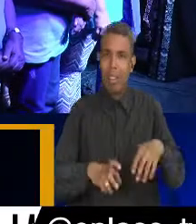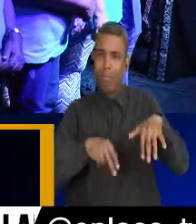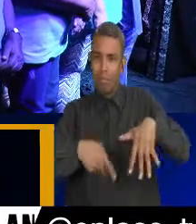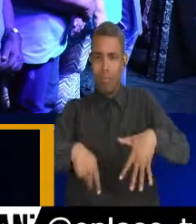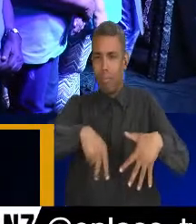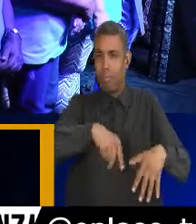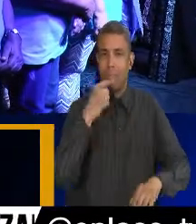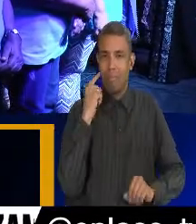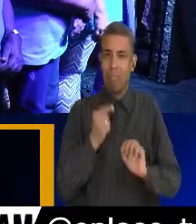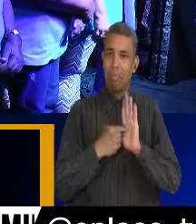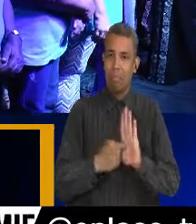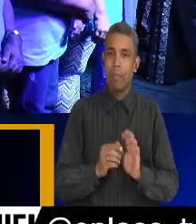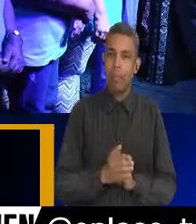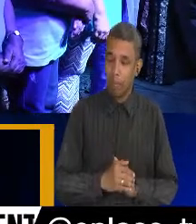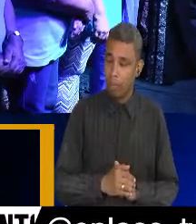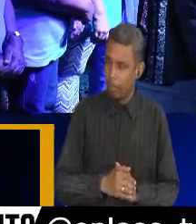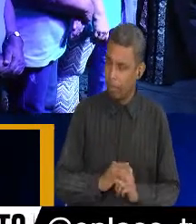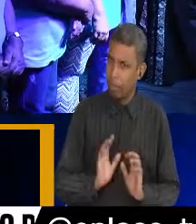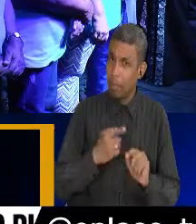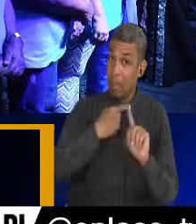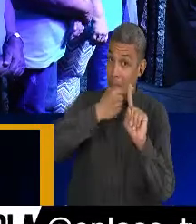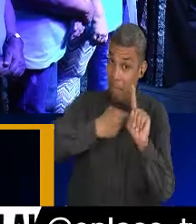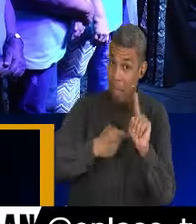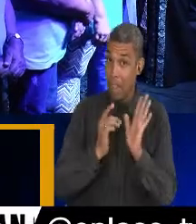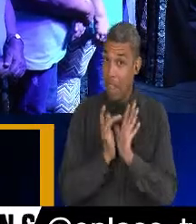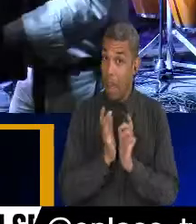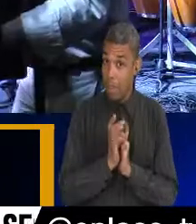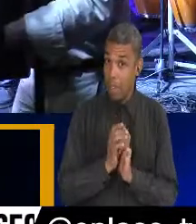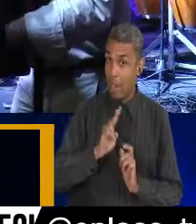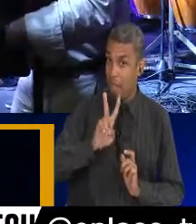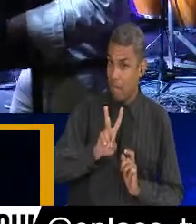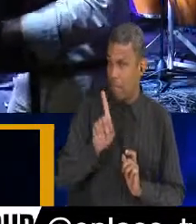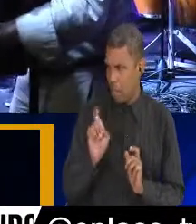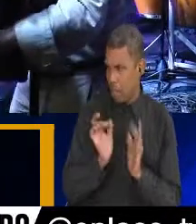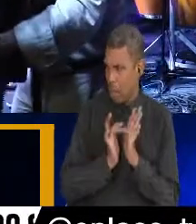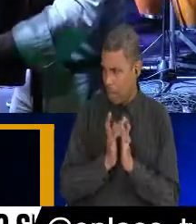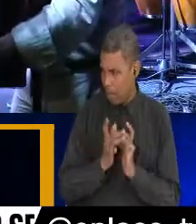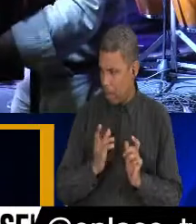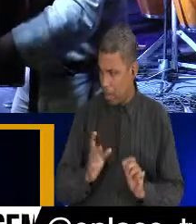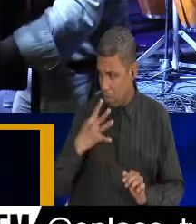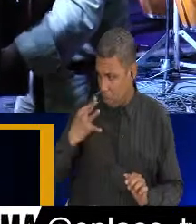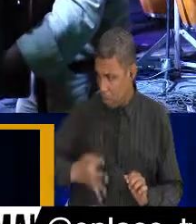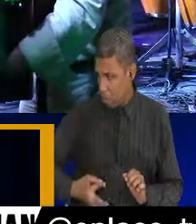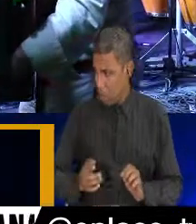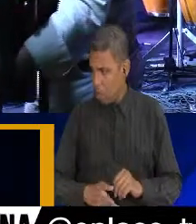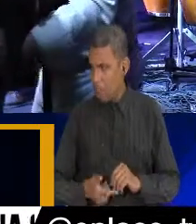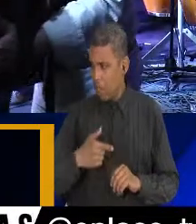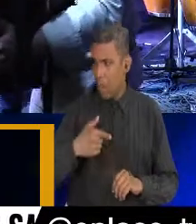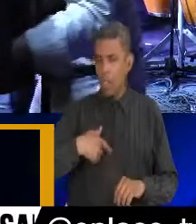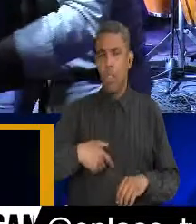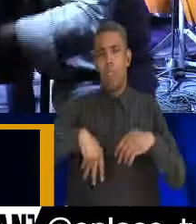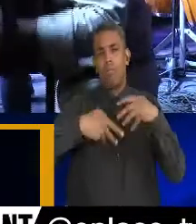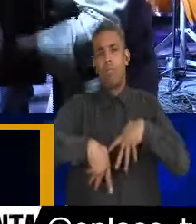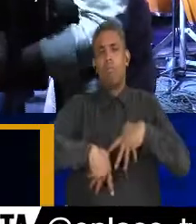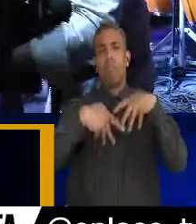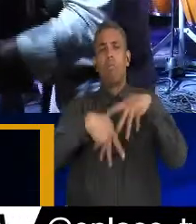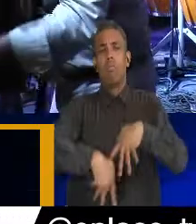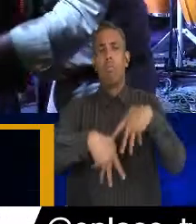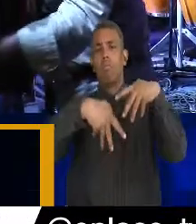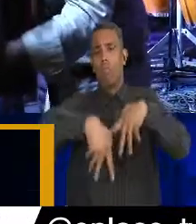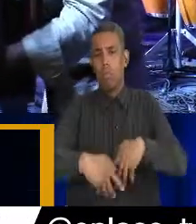a que el 26 de abril es nuestra fecha especial. Sí, claro que sí. El 26 de abril será nuestro tradicional desfile cívico-cultural, el